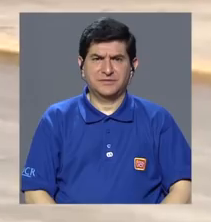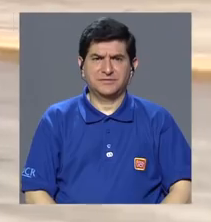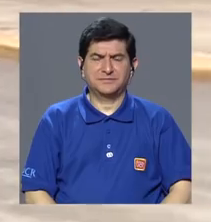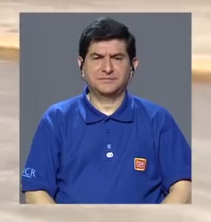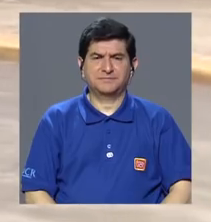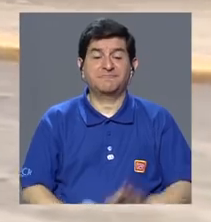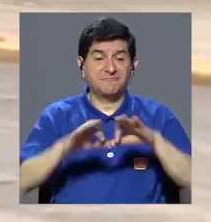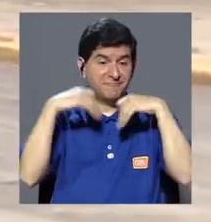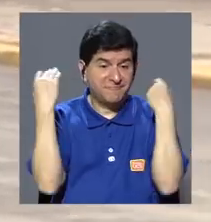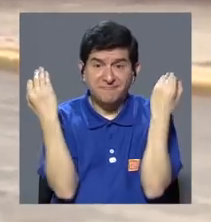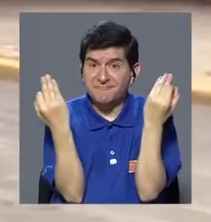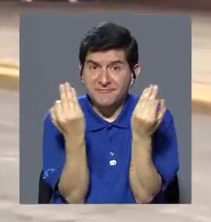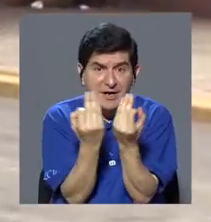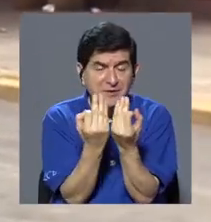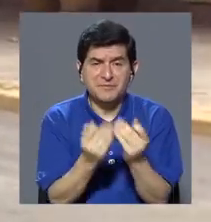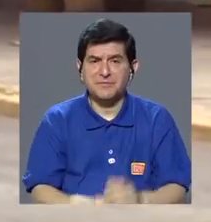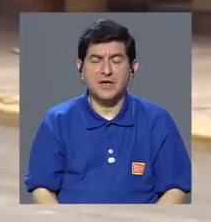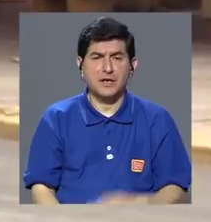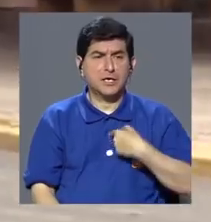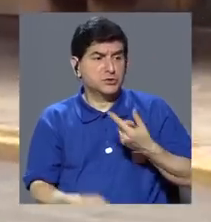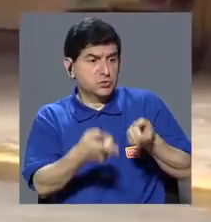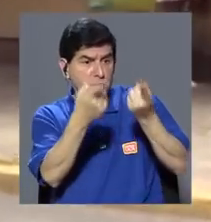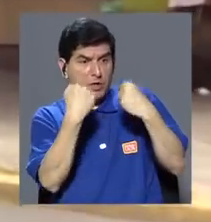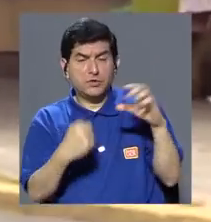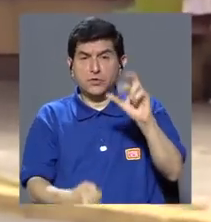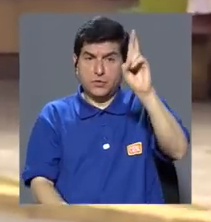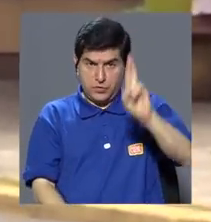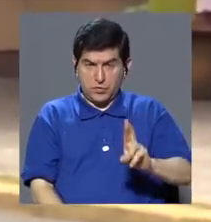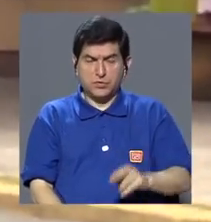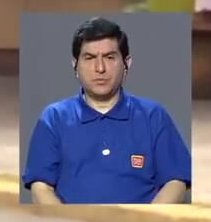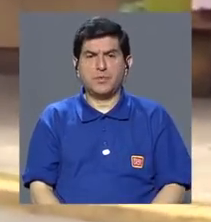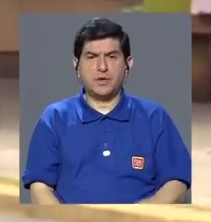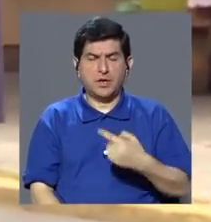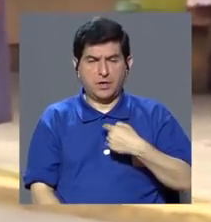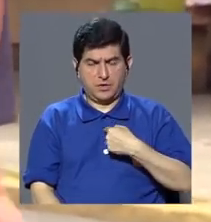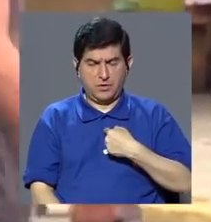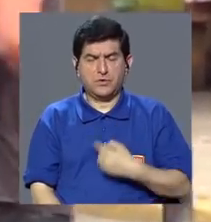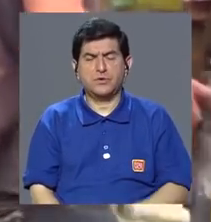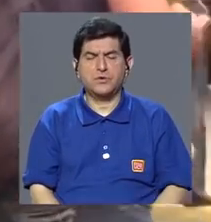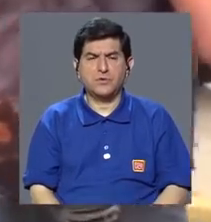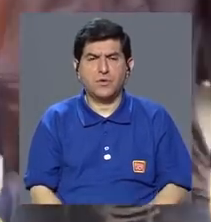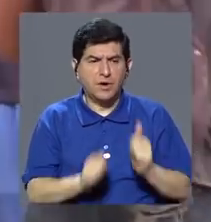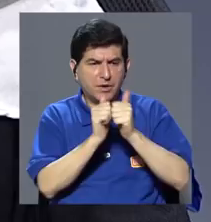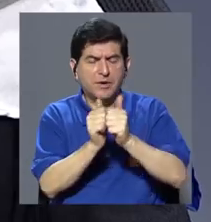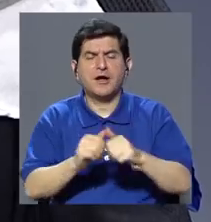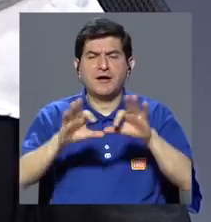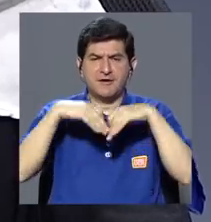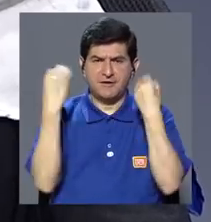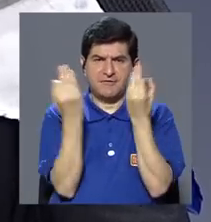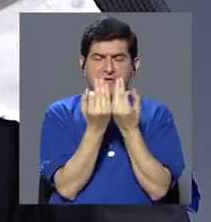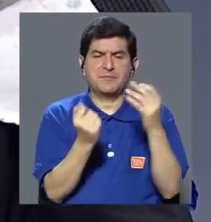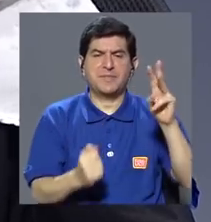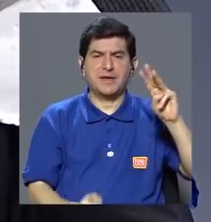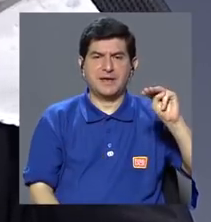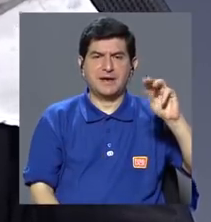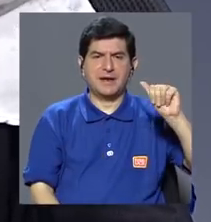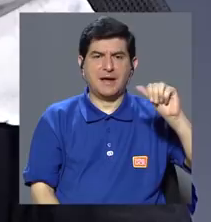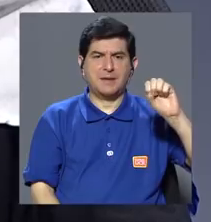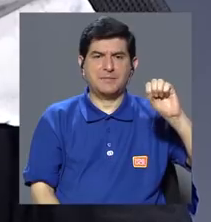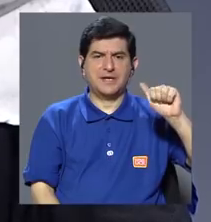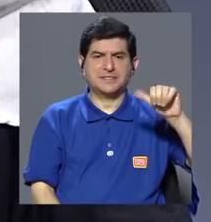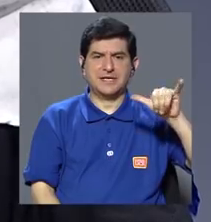familias inclusive cuando yo venía para costa rica venía conmigo una familia de más allá la señora se puso a